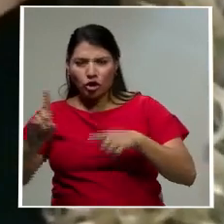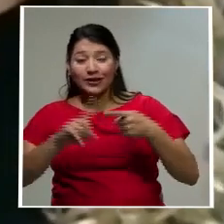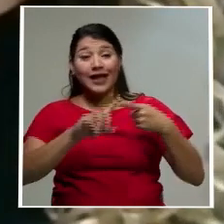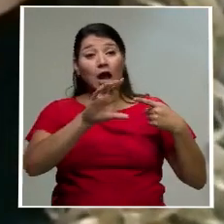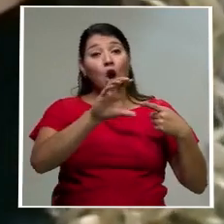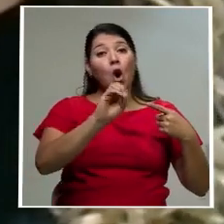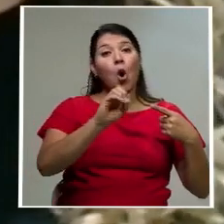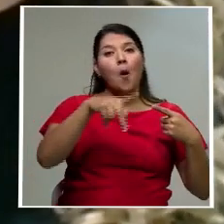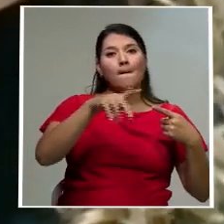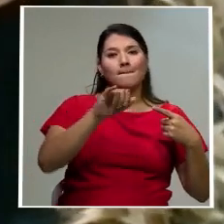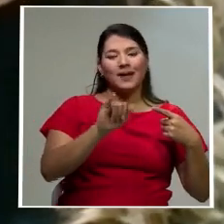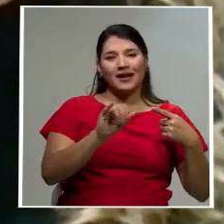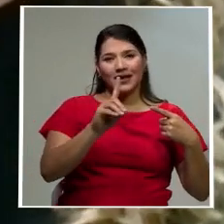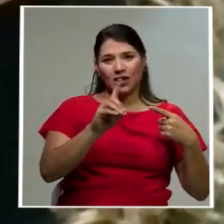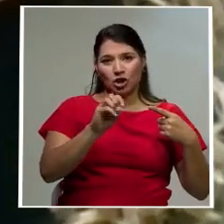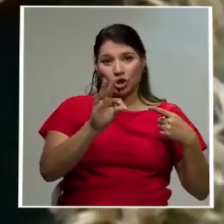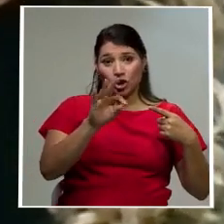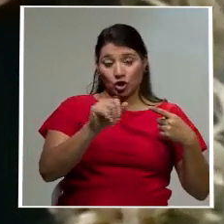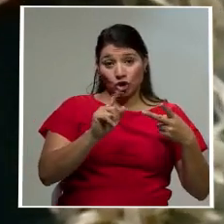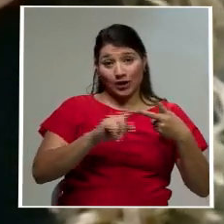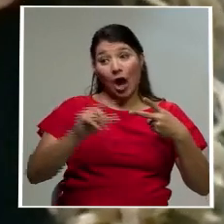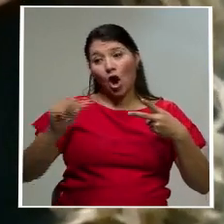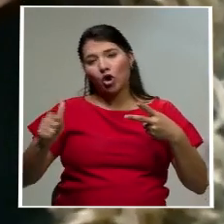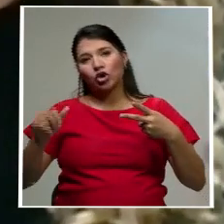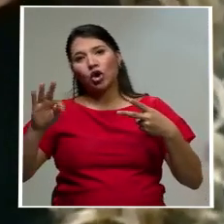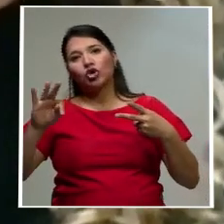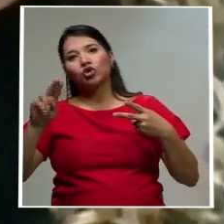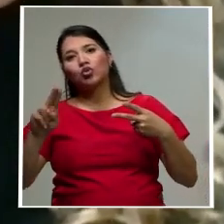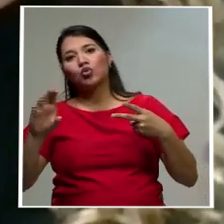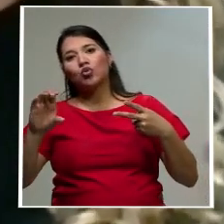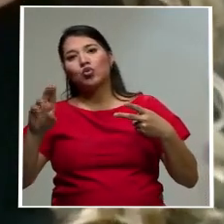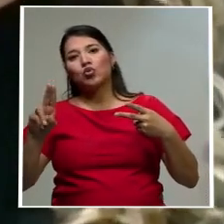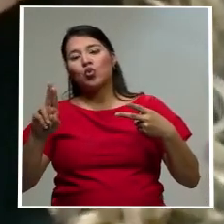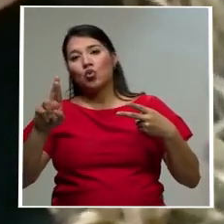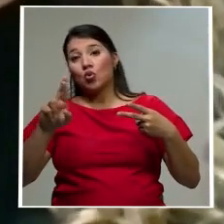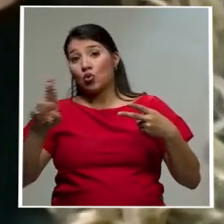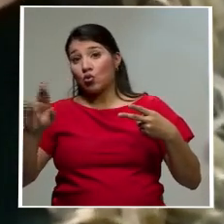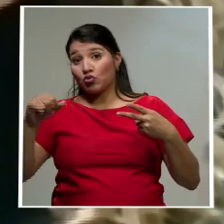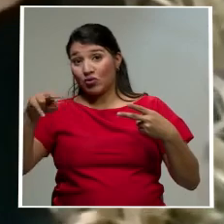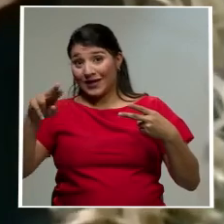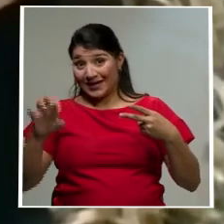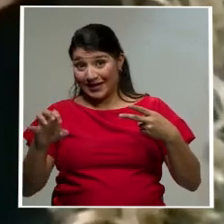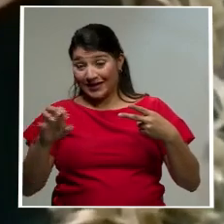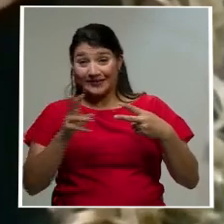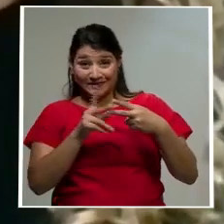Dota y otro en las vueltas de Tucurrique. Allí, en esa ocasión, se habían gastado